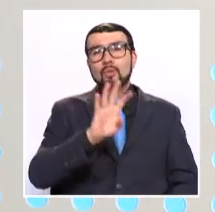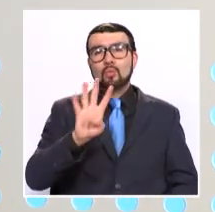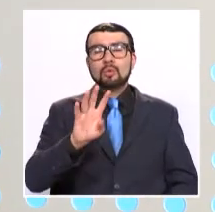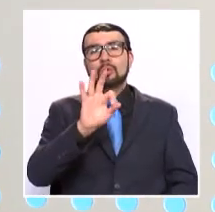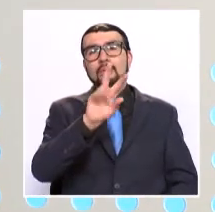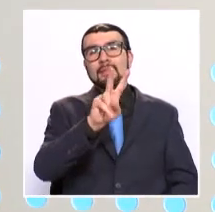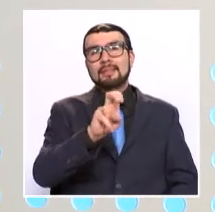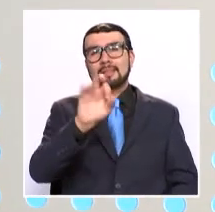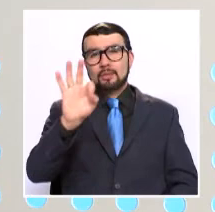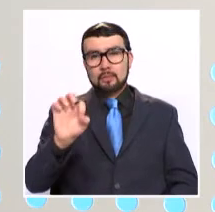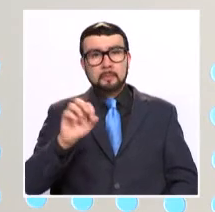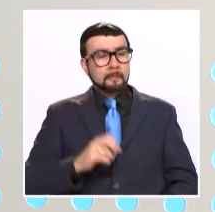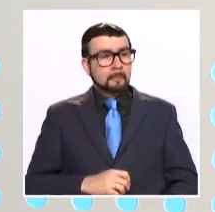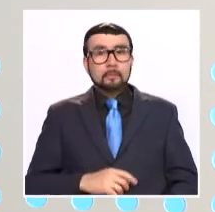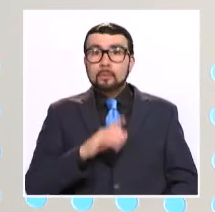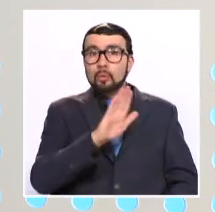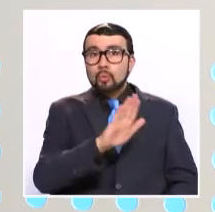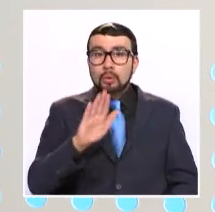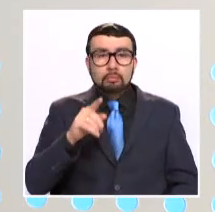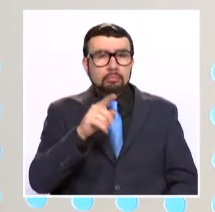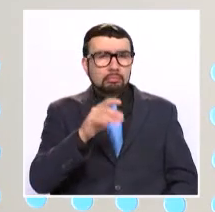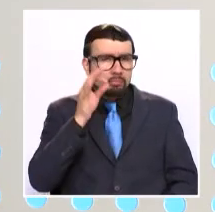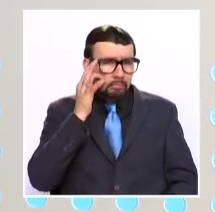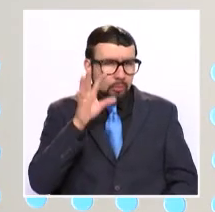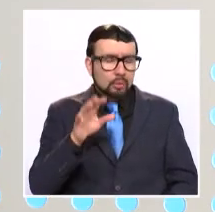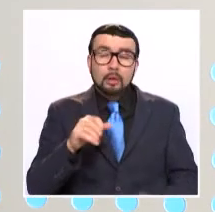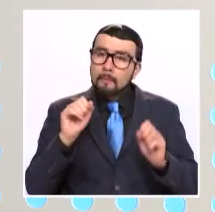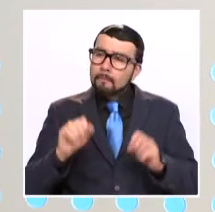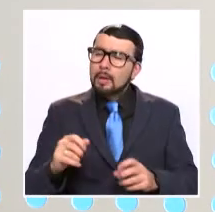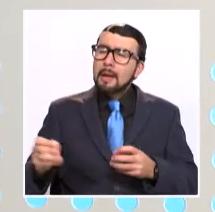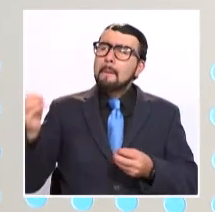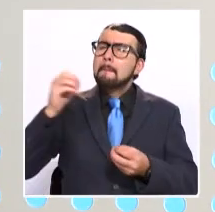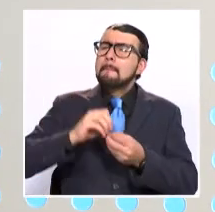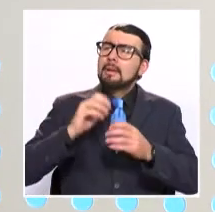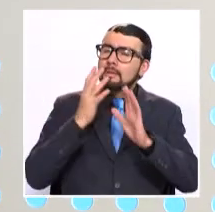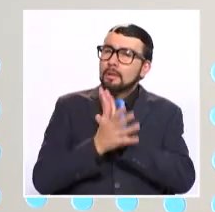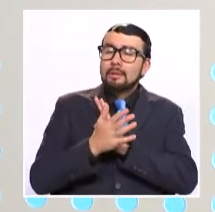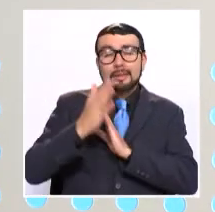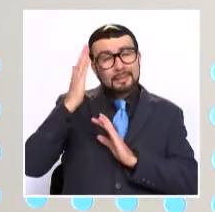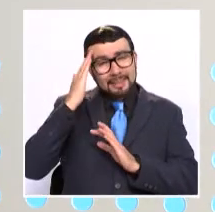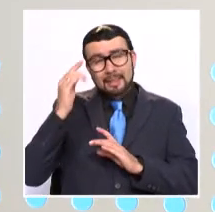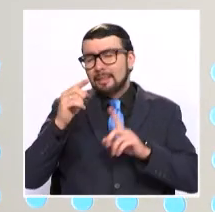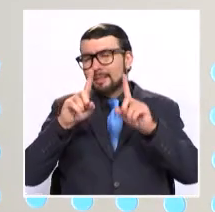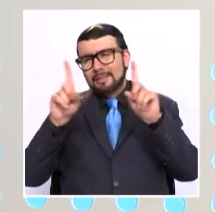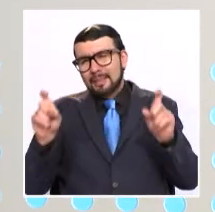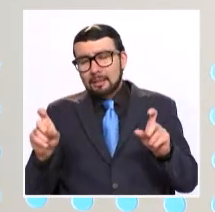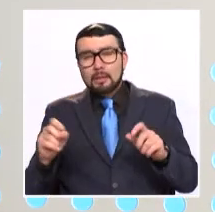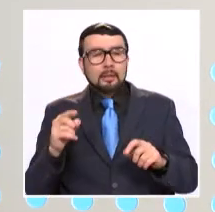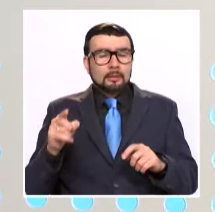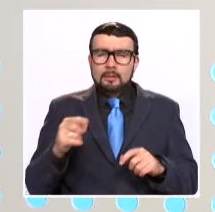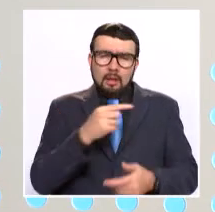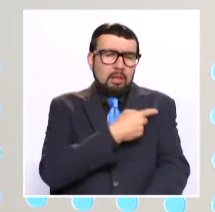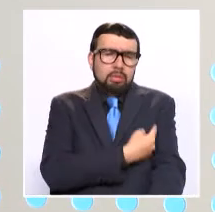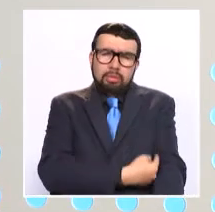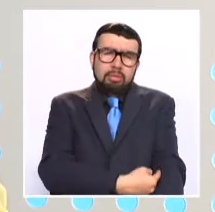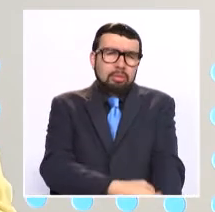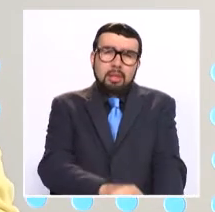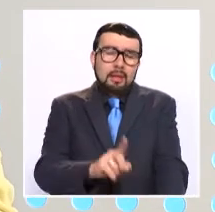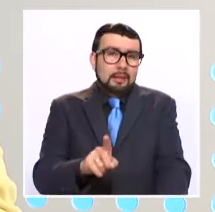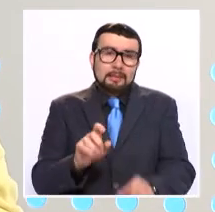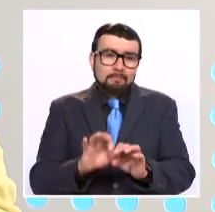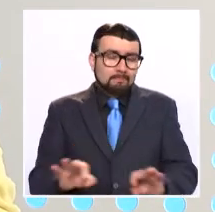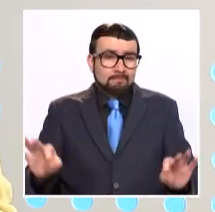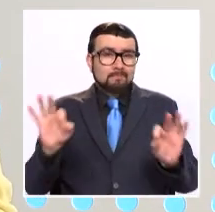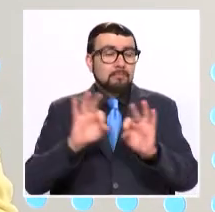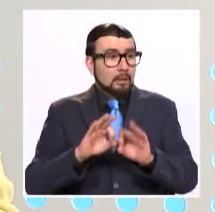878-3478, donde ustedes pueden pues tener más información. Yo sé que es un tema muy largo, muy importante, ellos nos